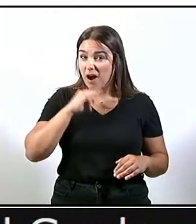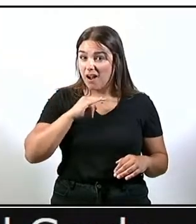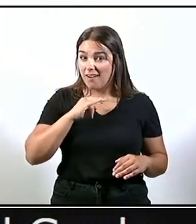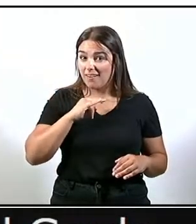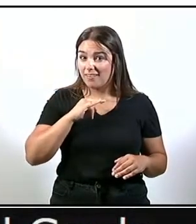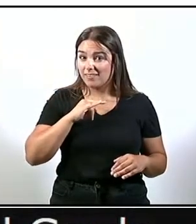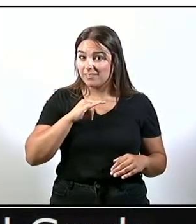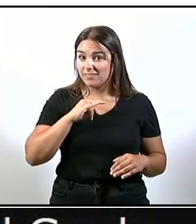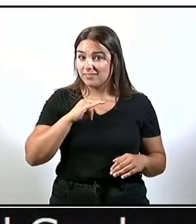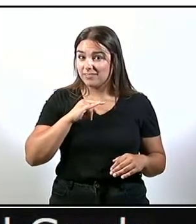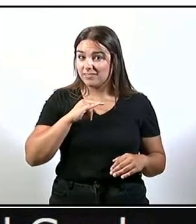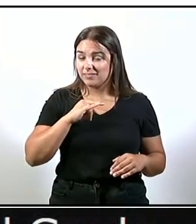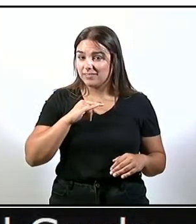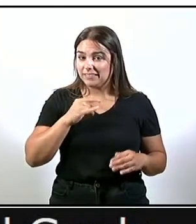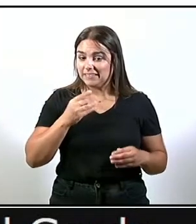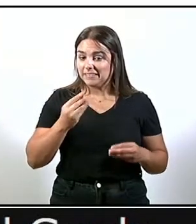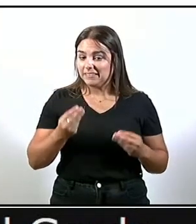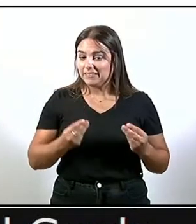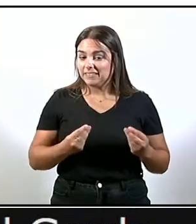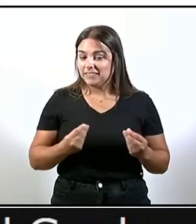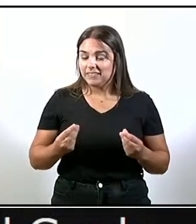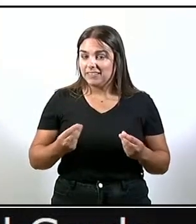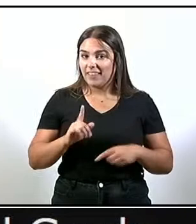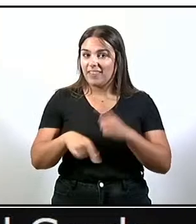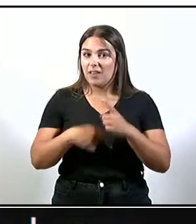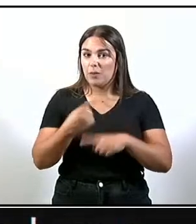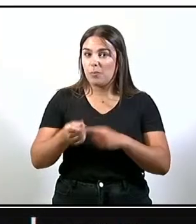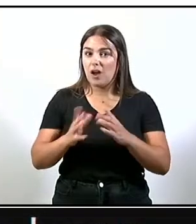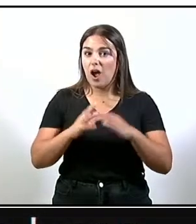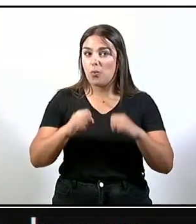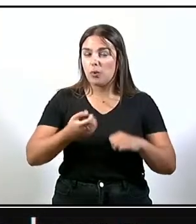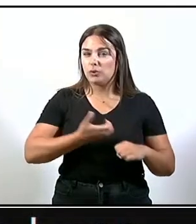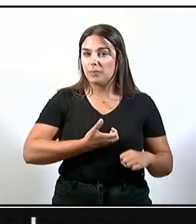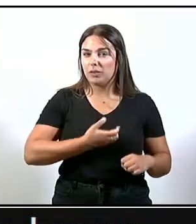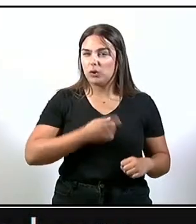¿cómo es posible que luego haya acuerdos en los ayuntamientos, ¿no?